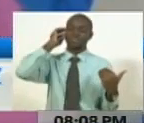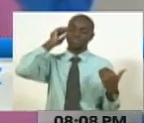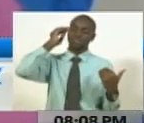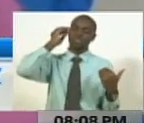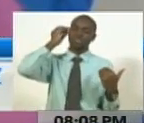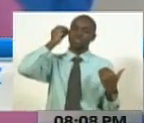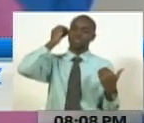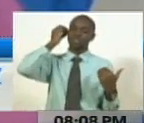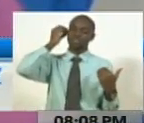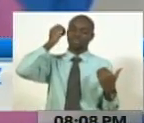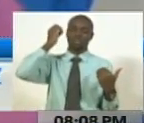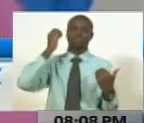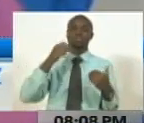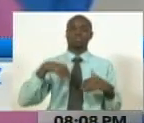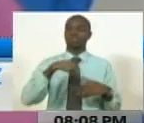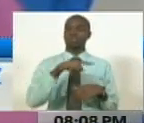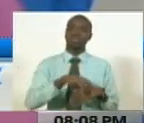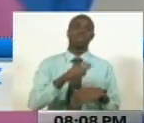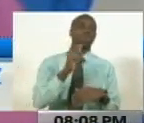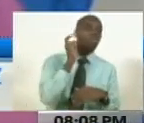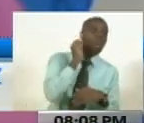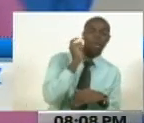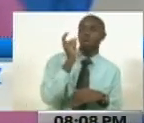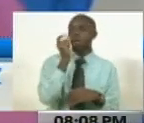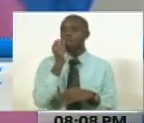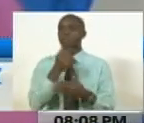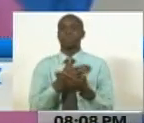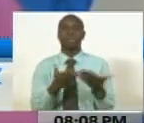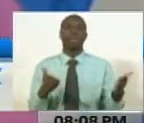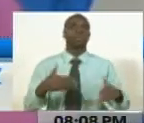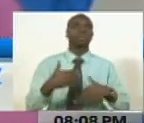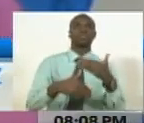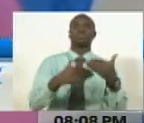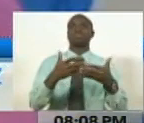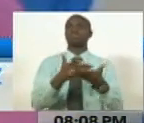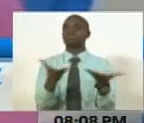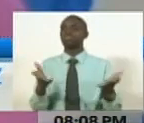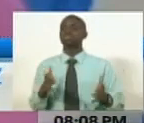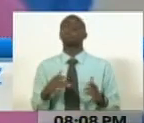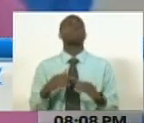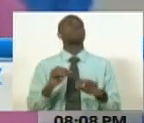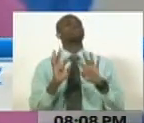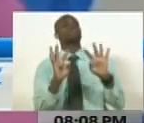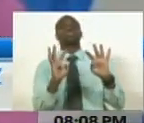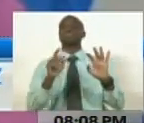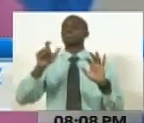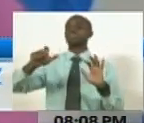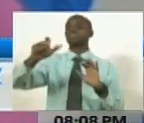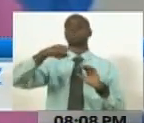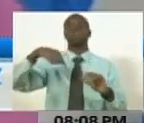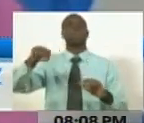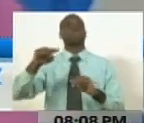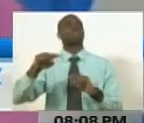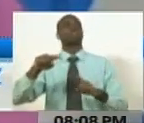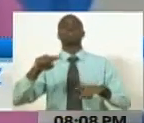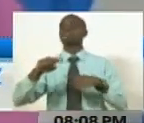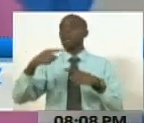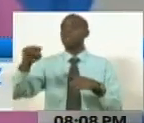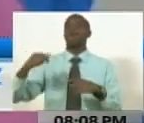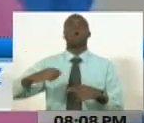institución, mujeres, hombres, niñas, adultos mayores,